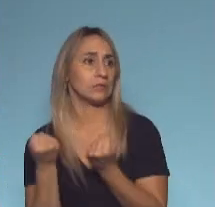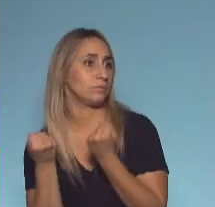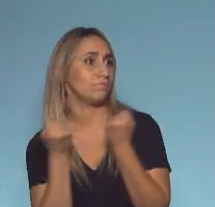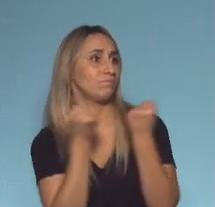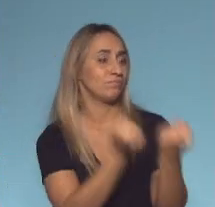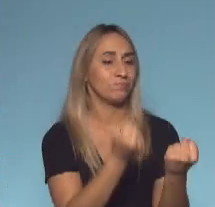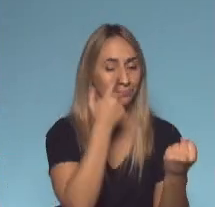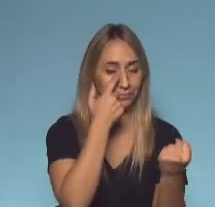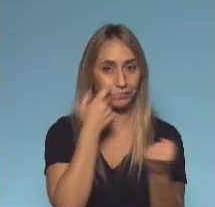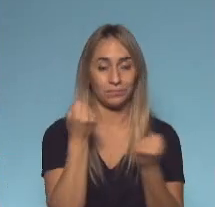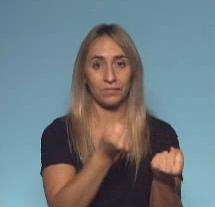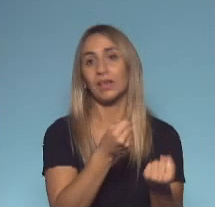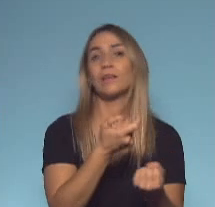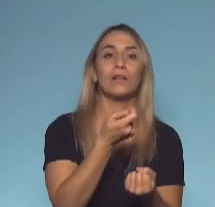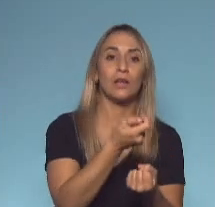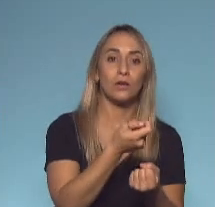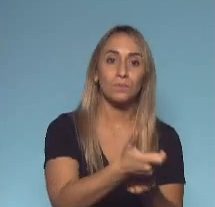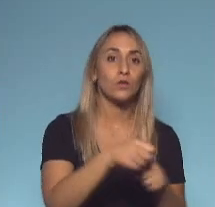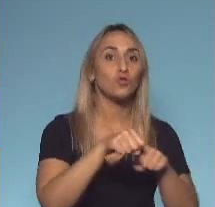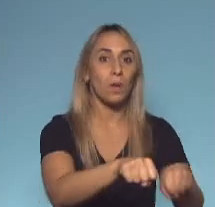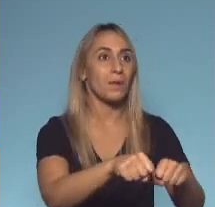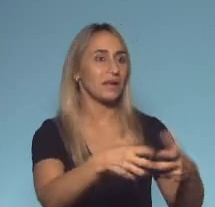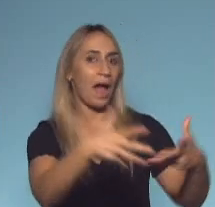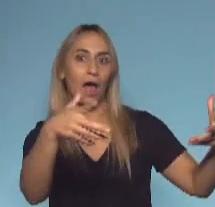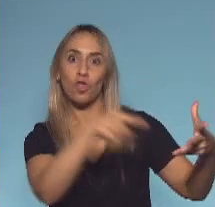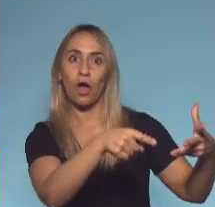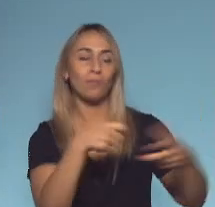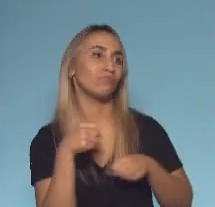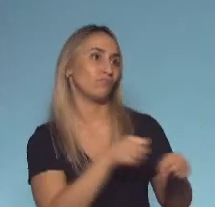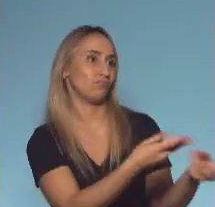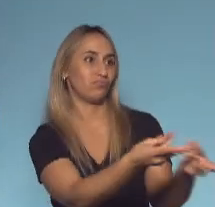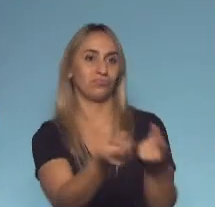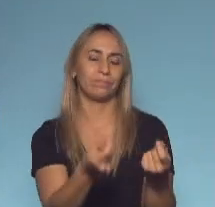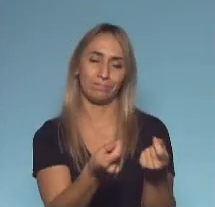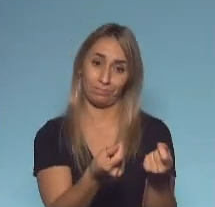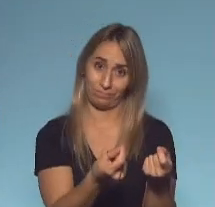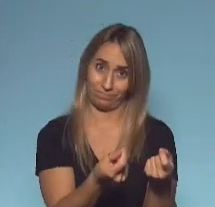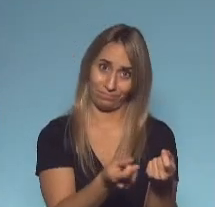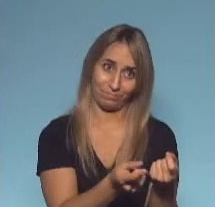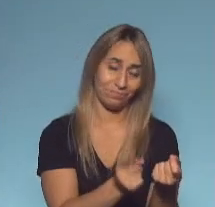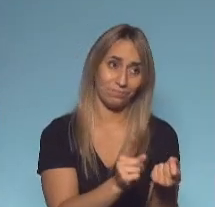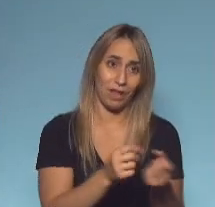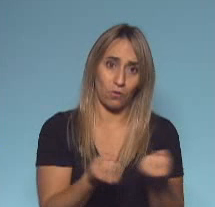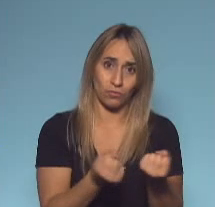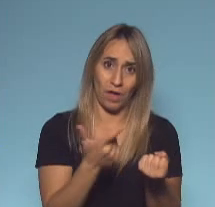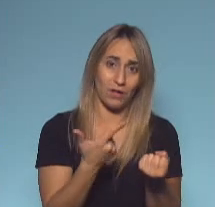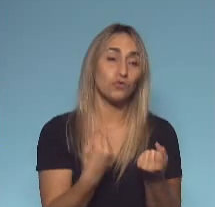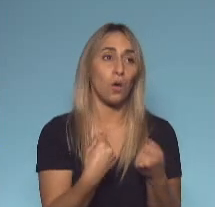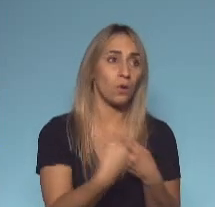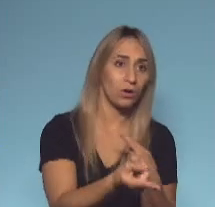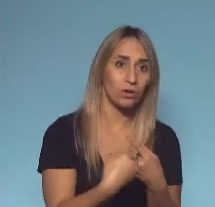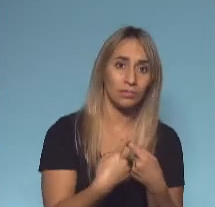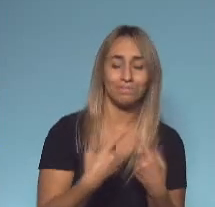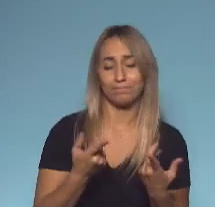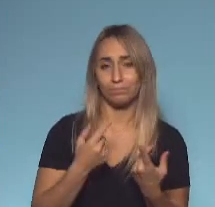presa de justamente algunos precios que pueden resultar abusivos, que también están los precios abusivos en las grandes cadenas, hay que decirlo. Pero la pregunta